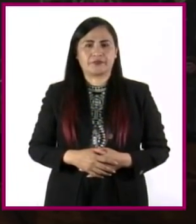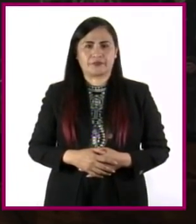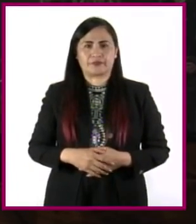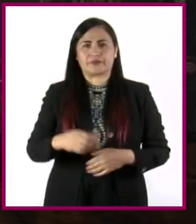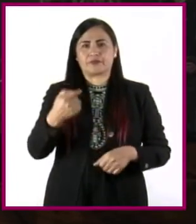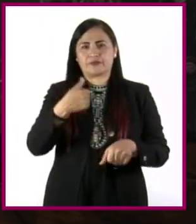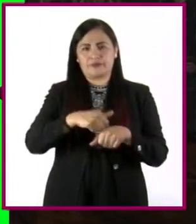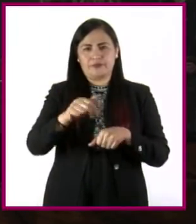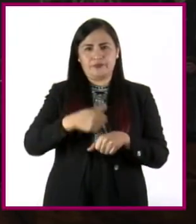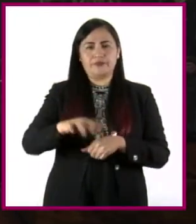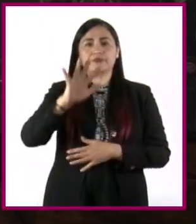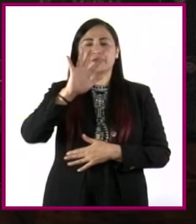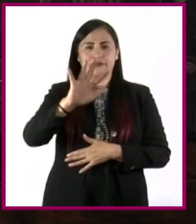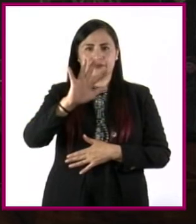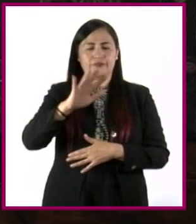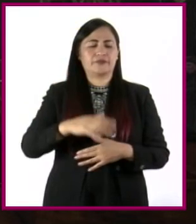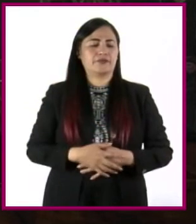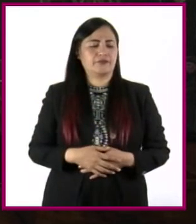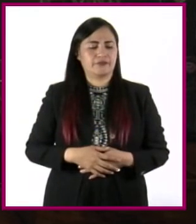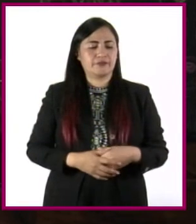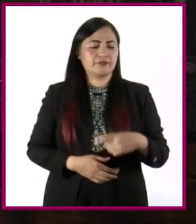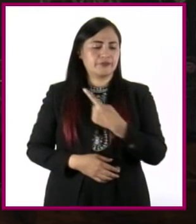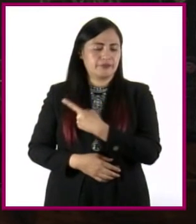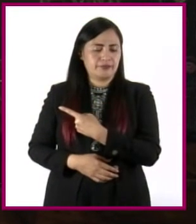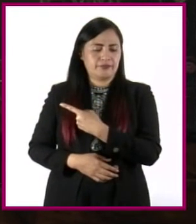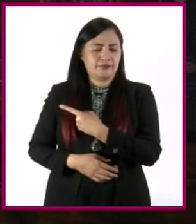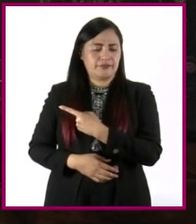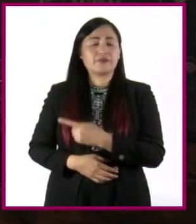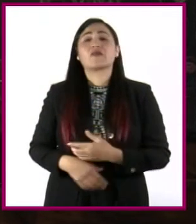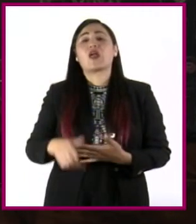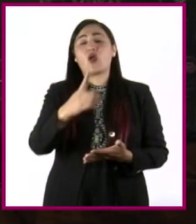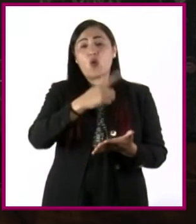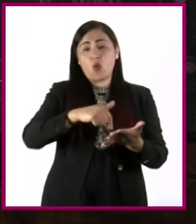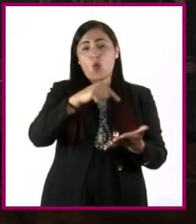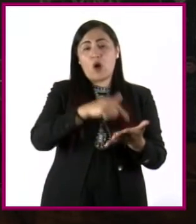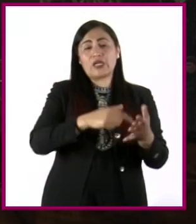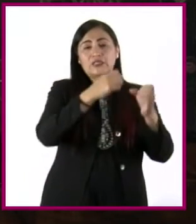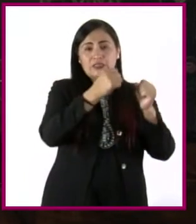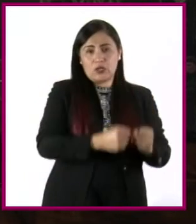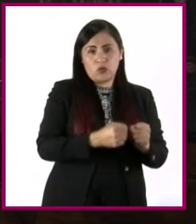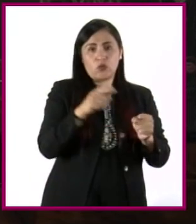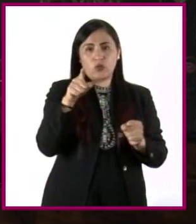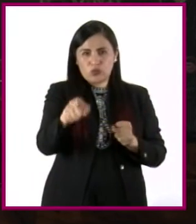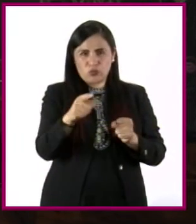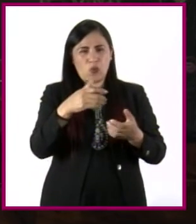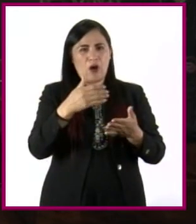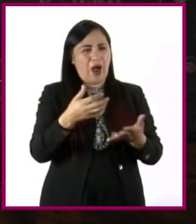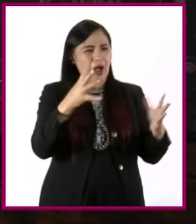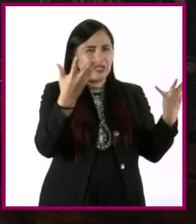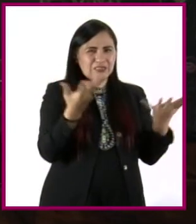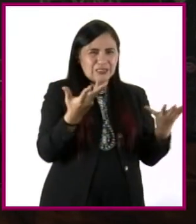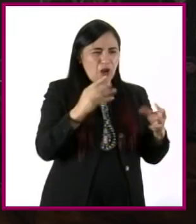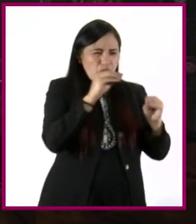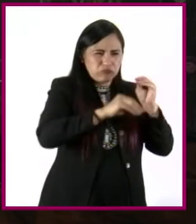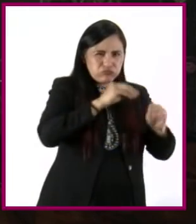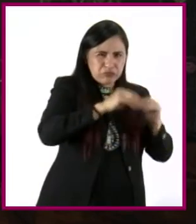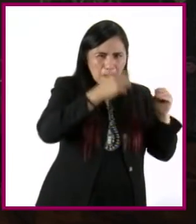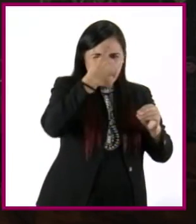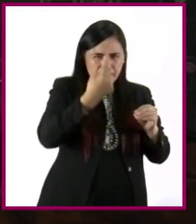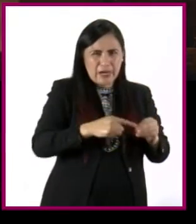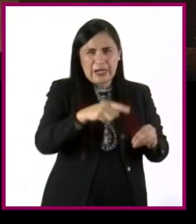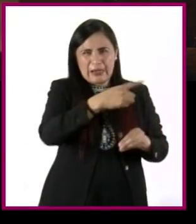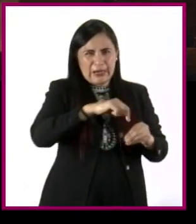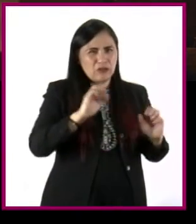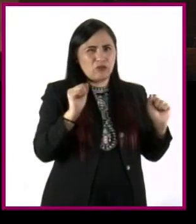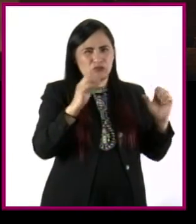Consejo ninja número 5. Apoya la creación de espacios seguros para las personas LGBTIQ+.